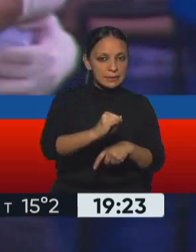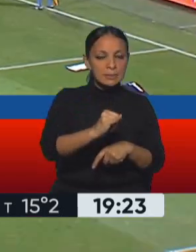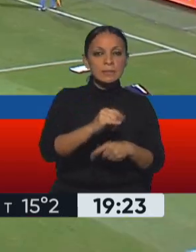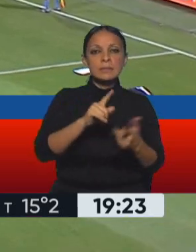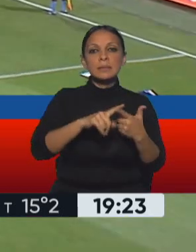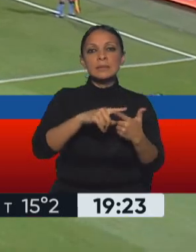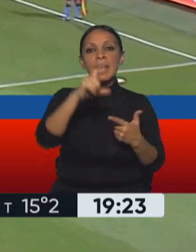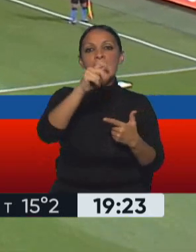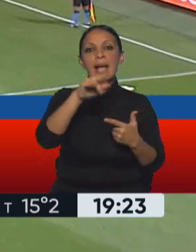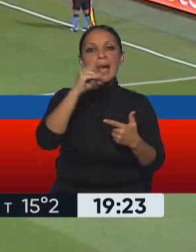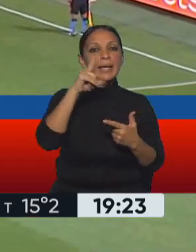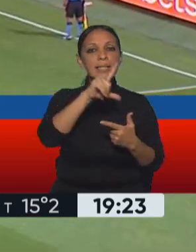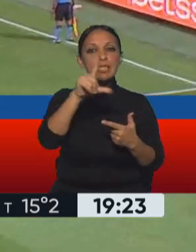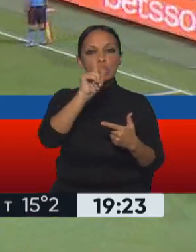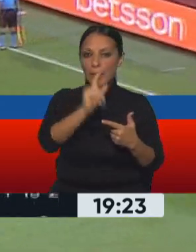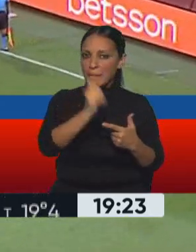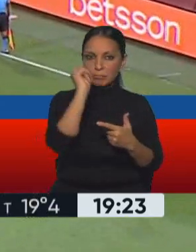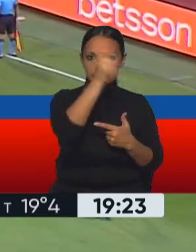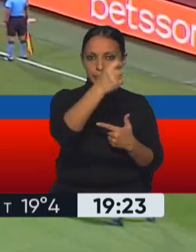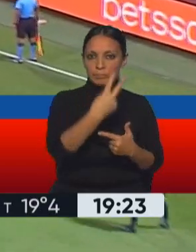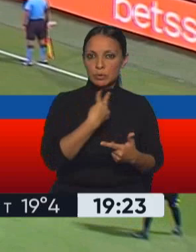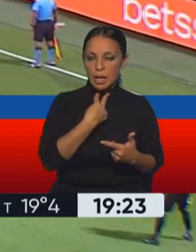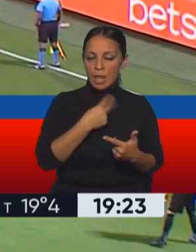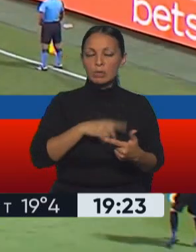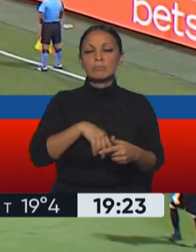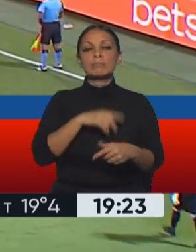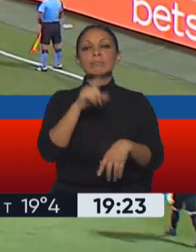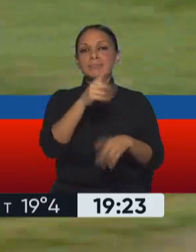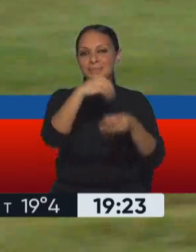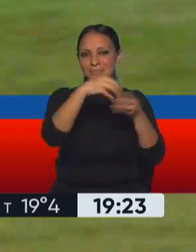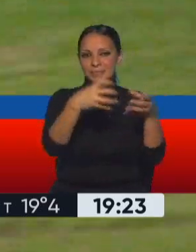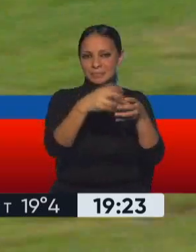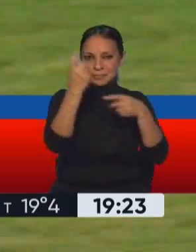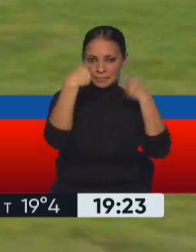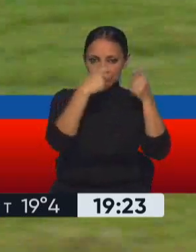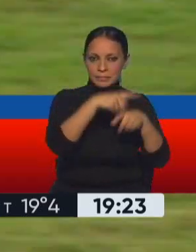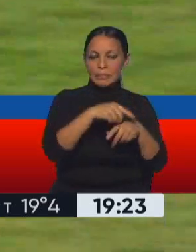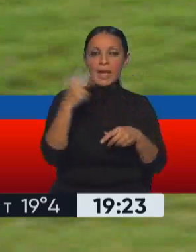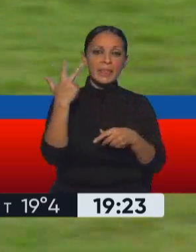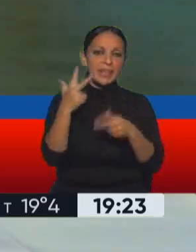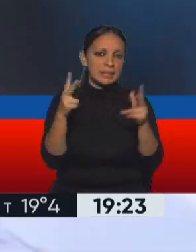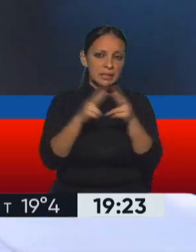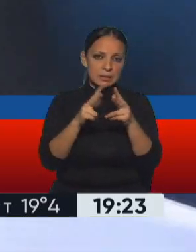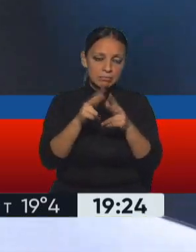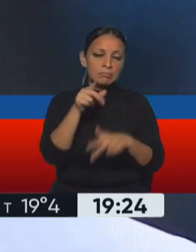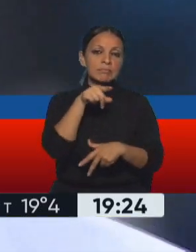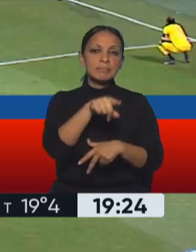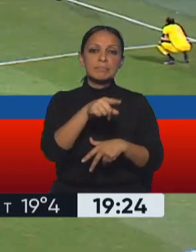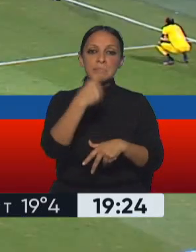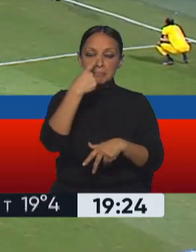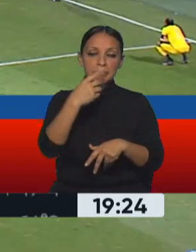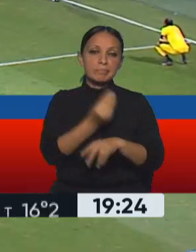André Carrillo, que también vio la tarjeta roja en los dirigidos por Ricardo Gareca. Y el 3-3 que deparó entonces